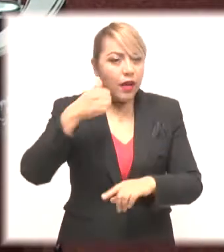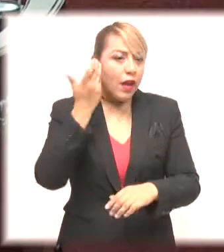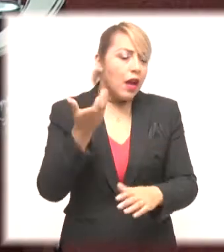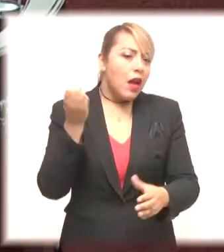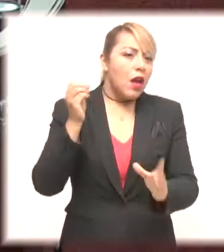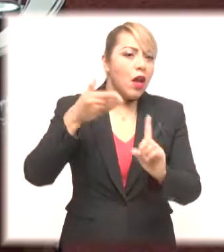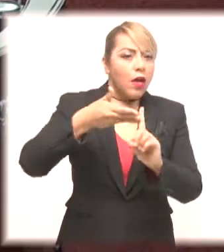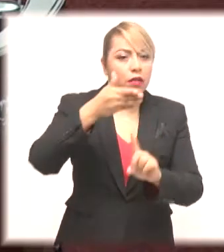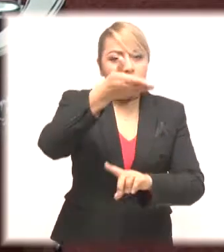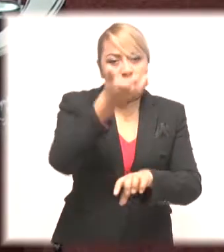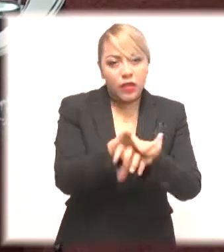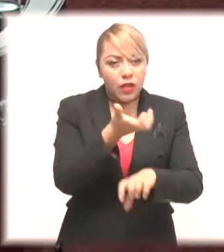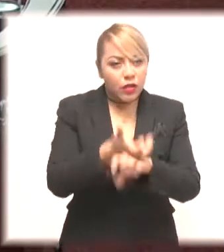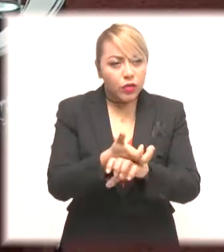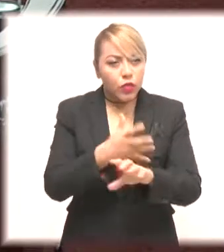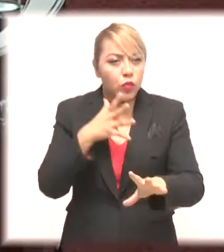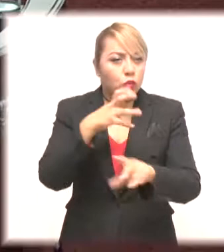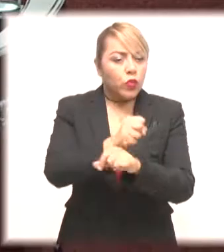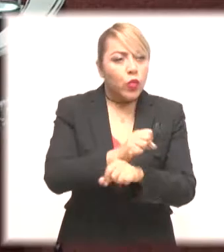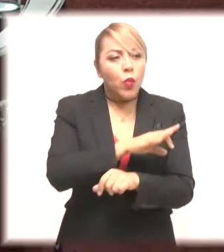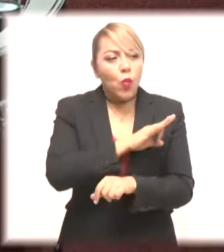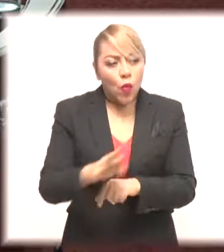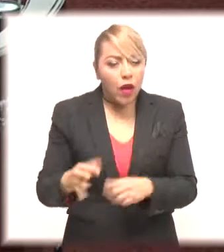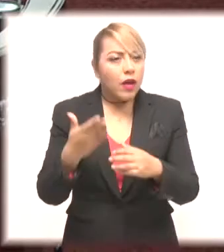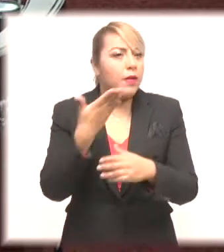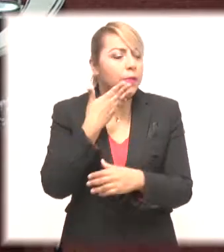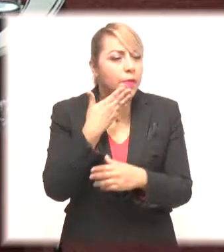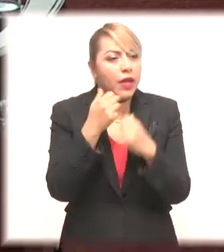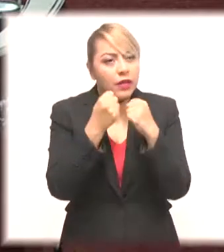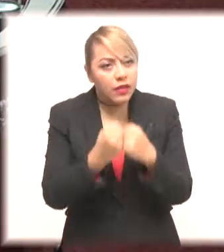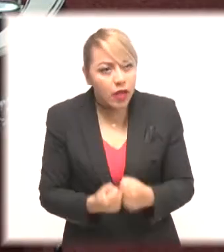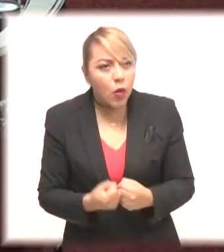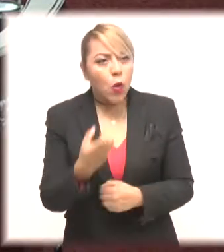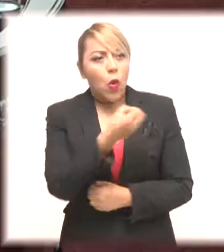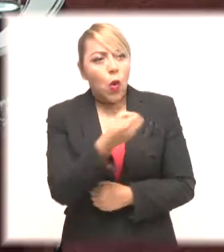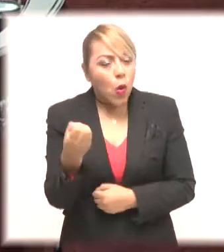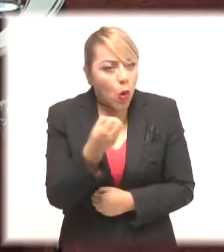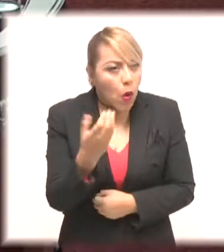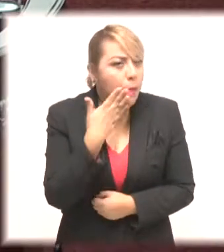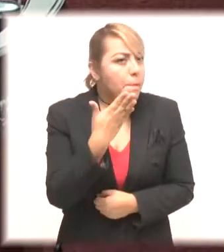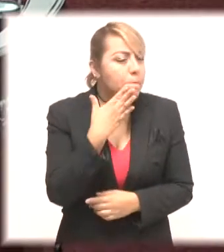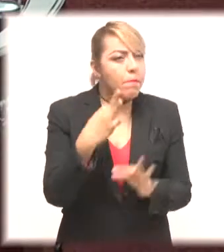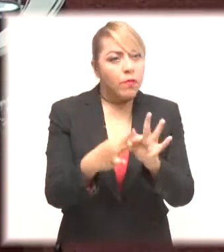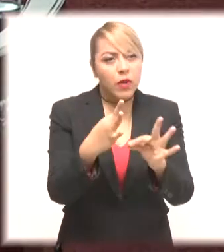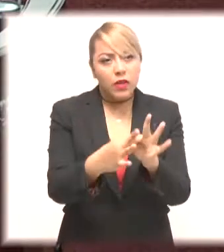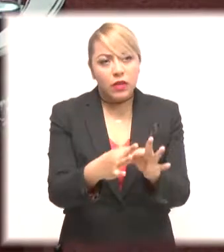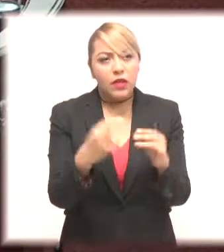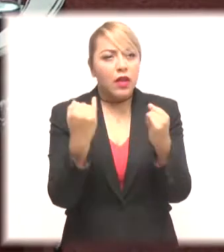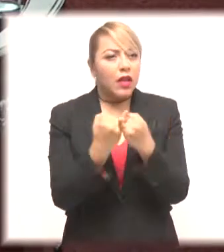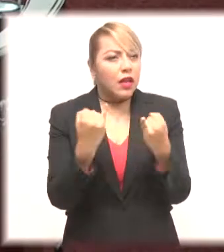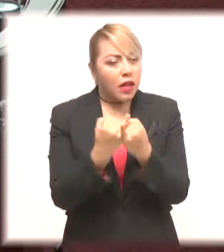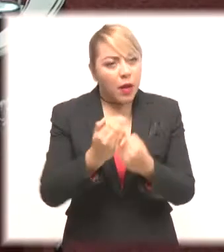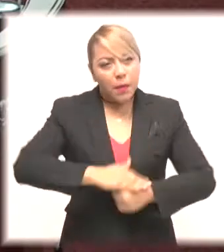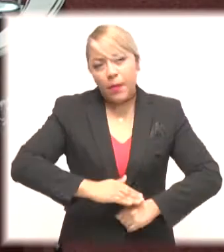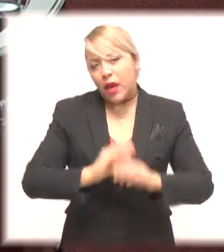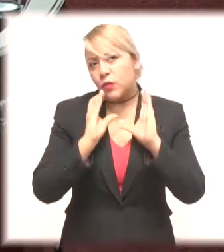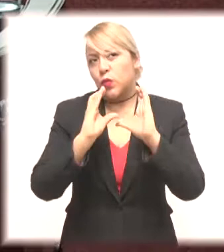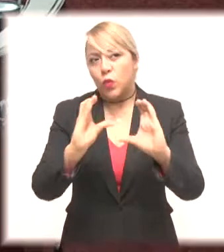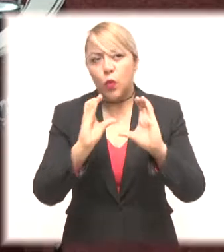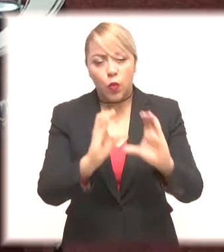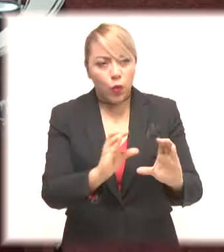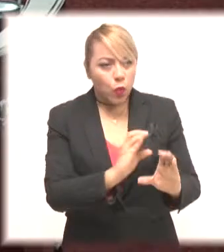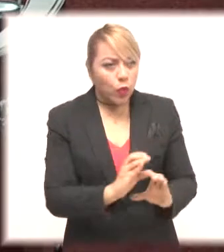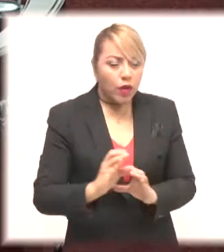América, lo puedan hacer de manera segura, ordenada y regular, y se priorice la protección de las